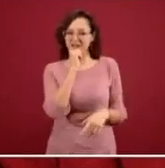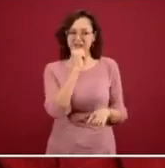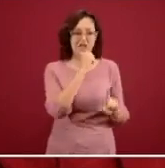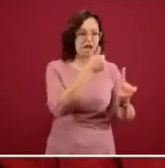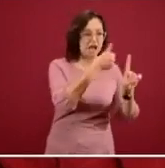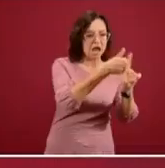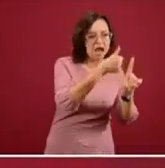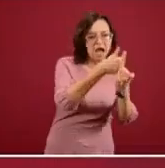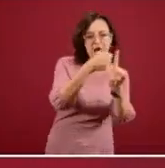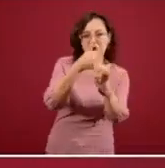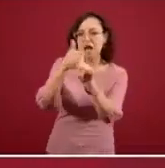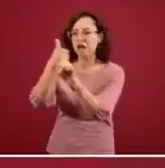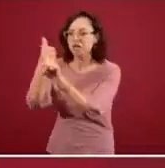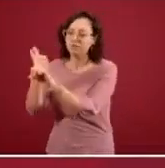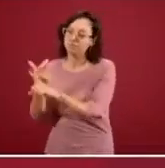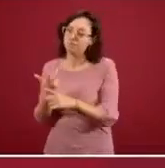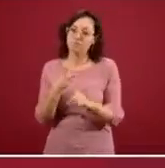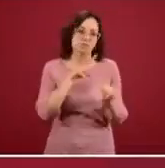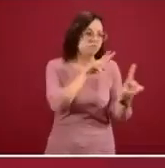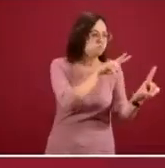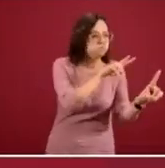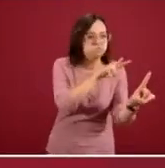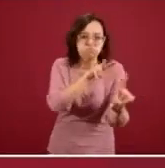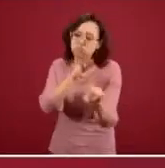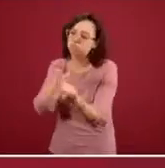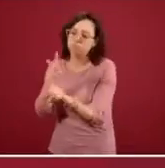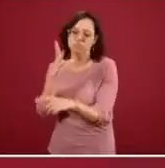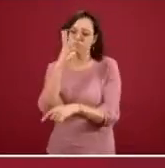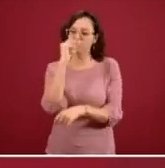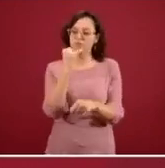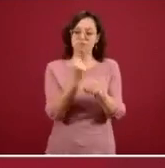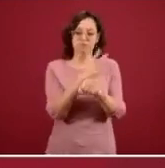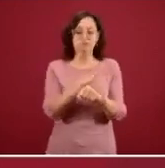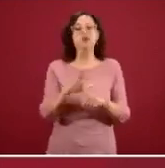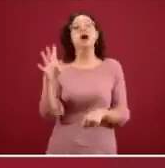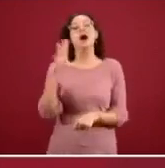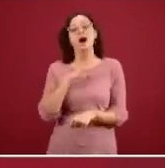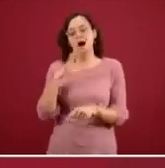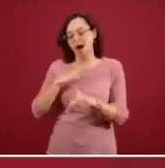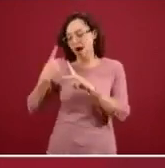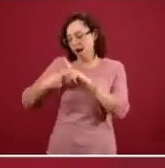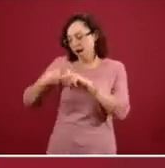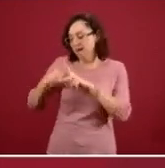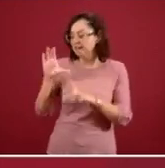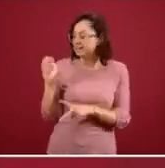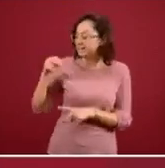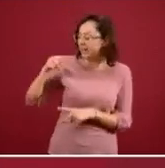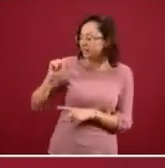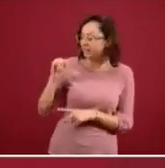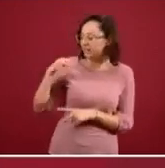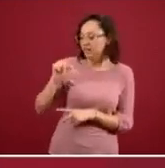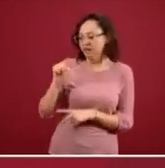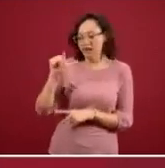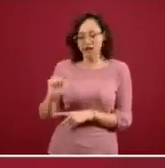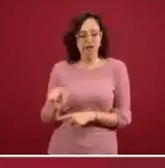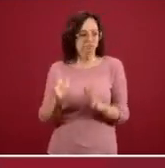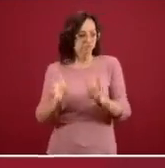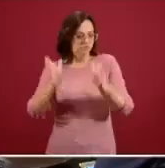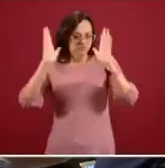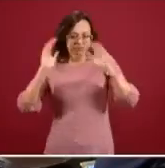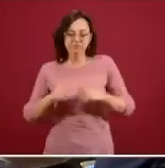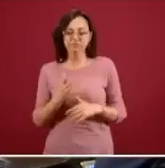individual, son precisamente los métodos Sentinel. Entonces no hay ningún cambio de postura, es exactamente lo que expliqué